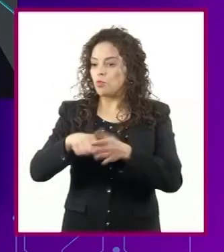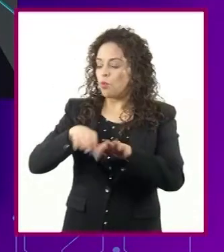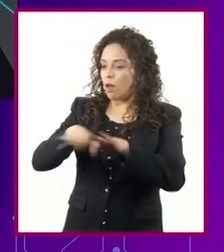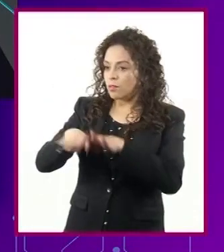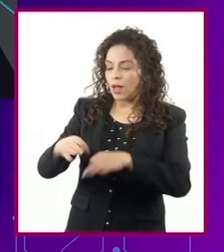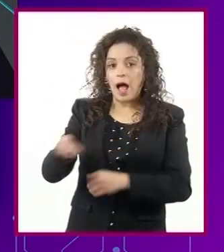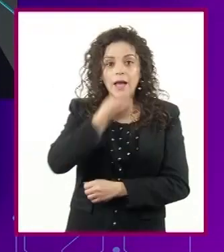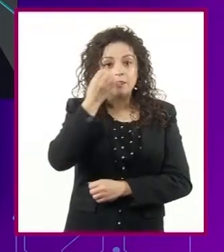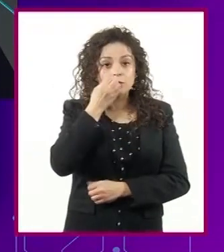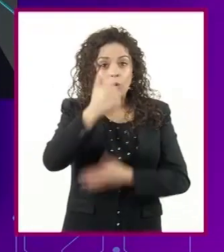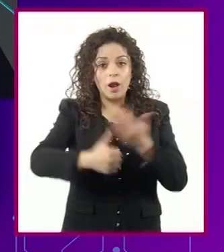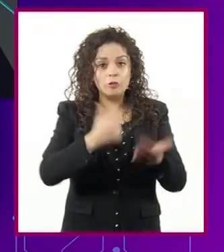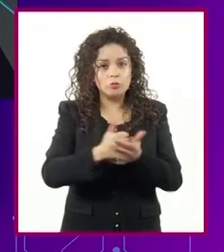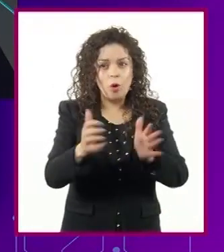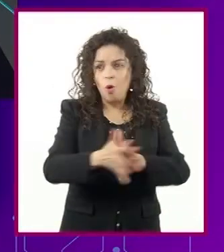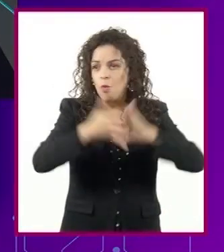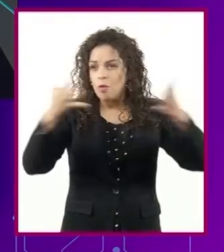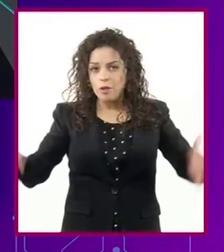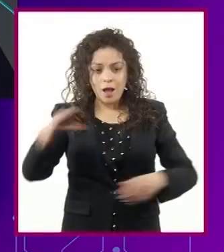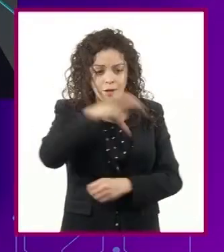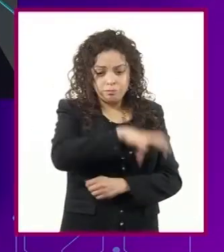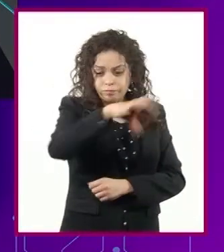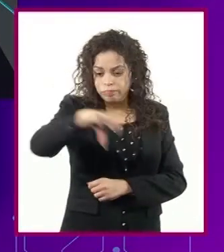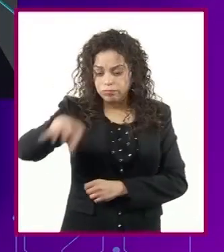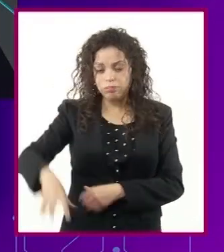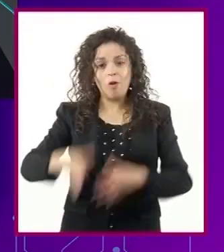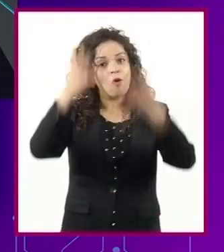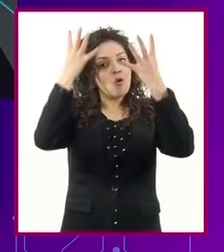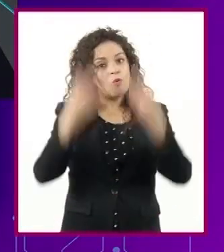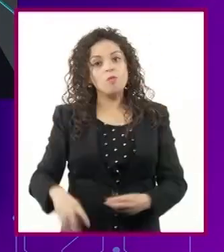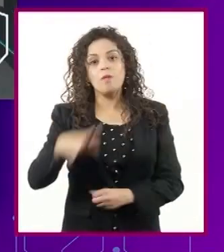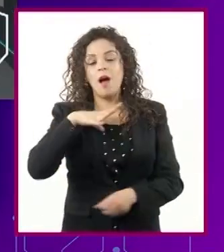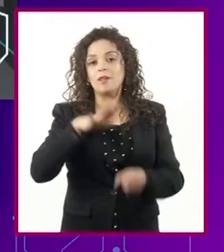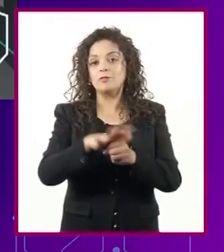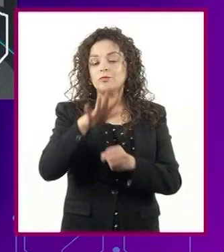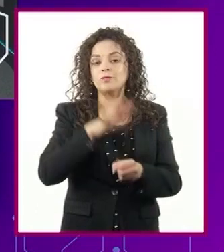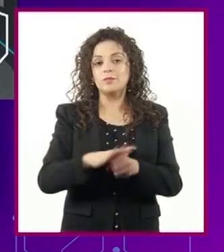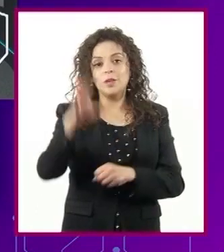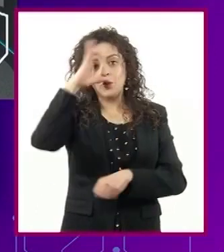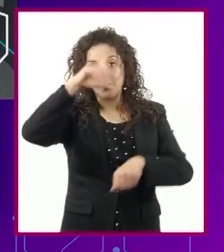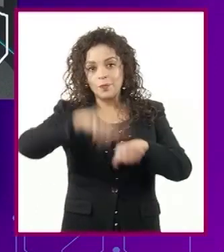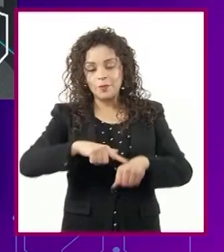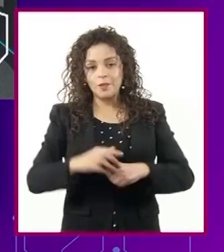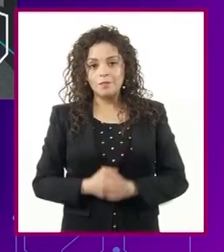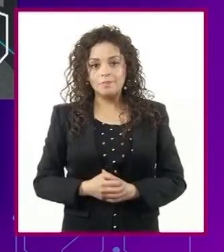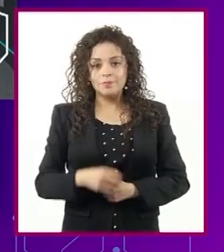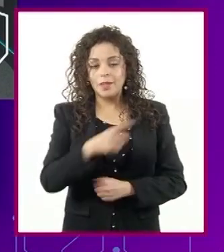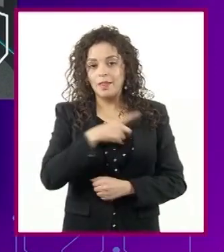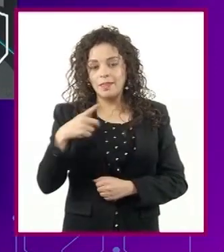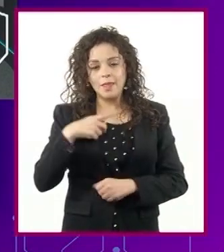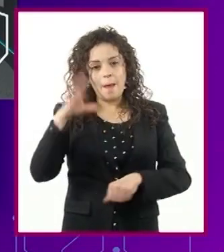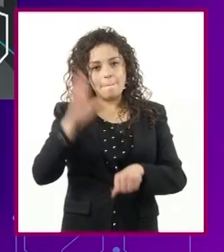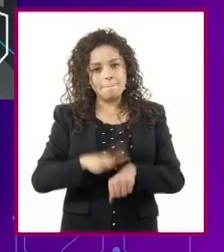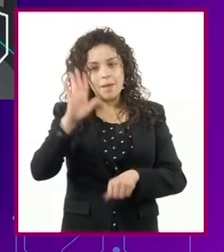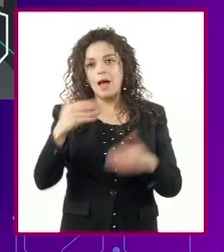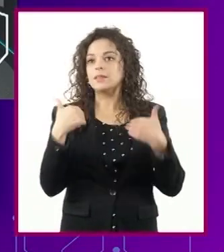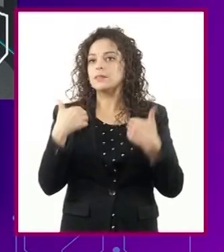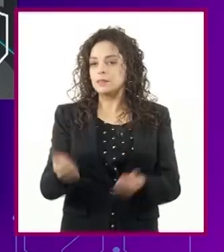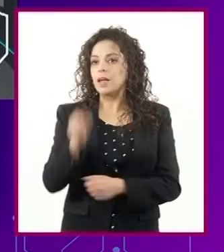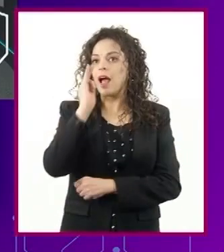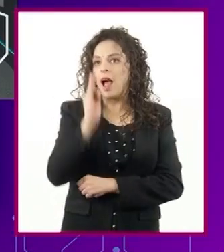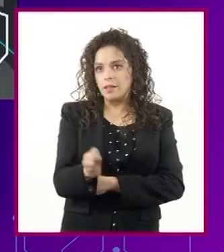grandes ciudades son espacios cada vez más multiculturales. Debemos ser más receptivos a la